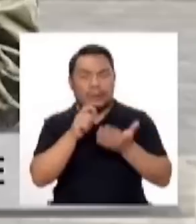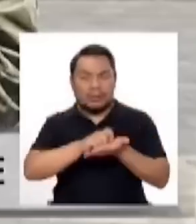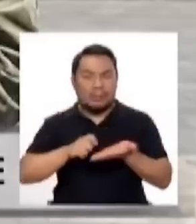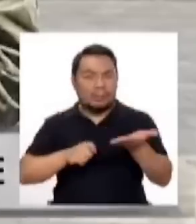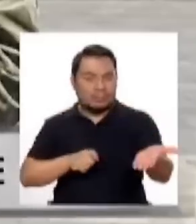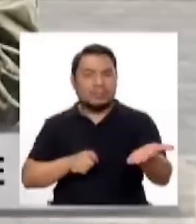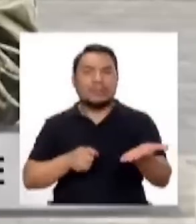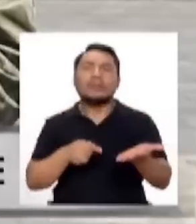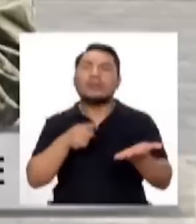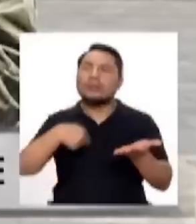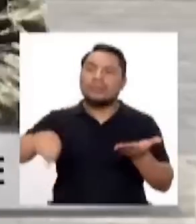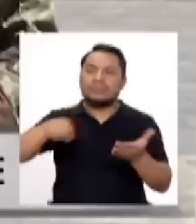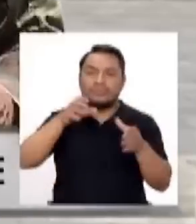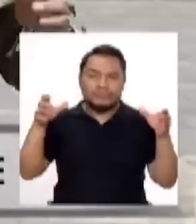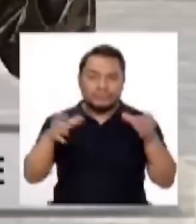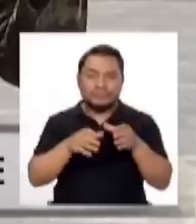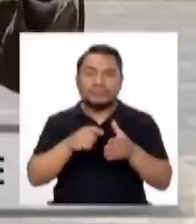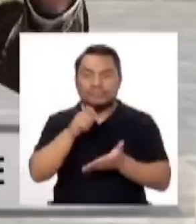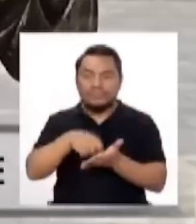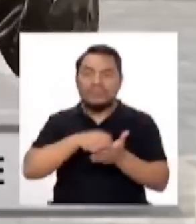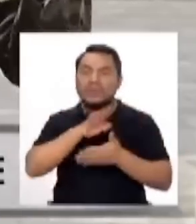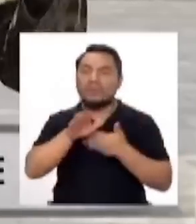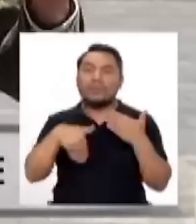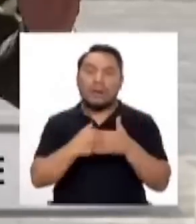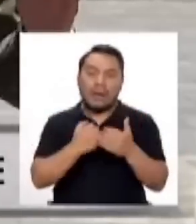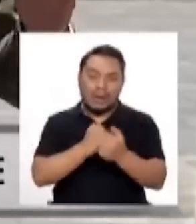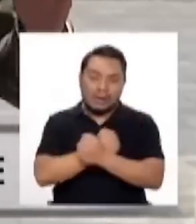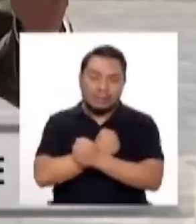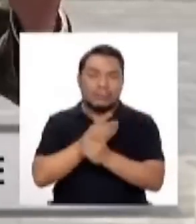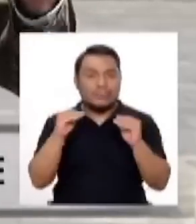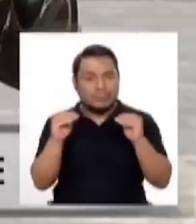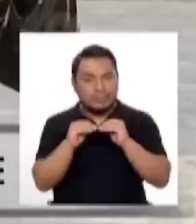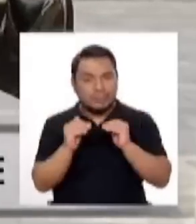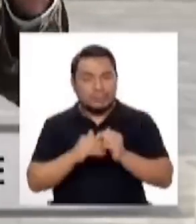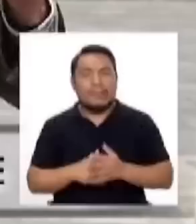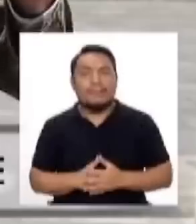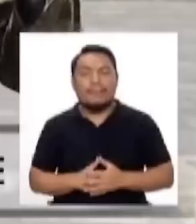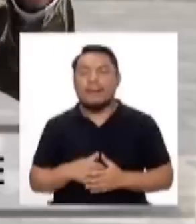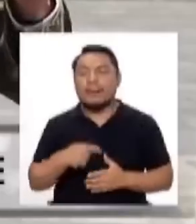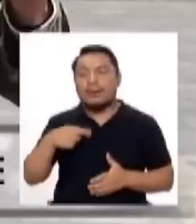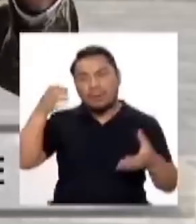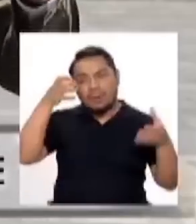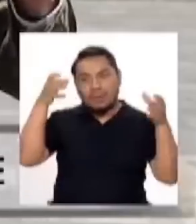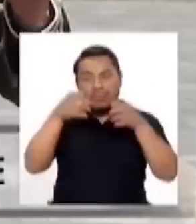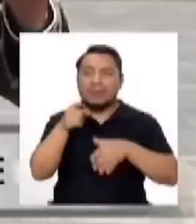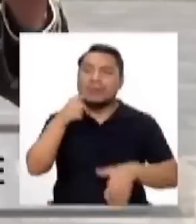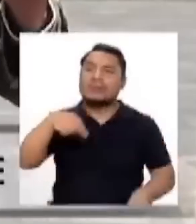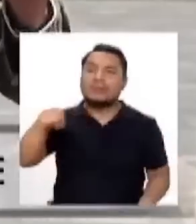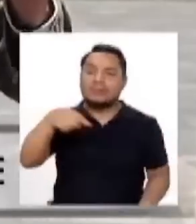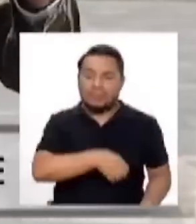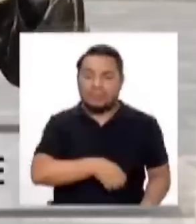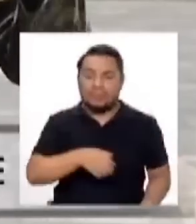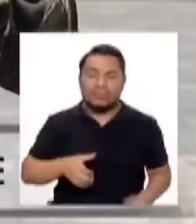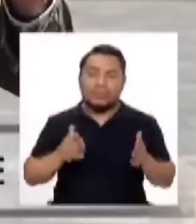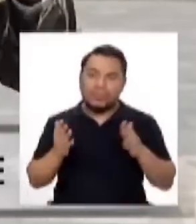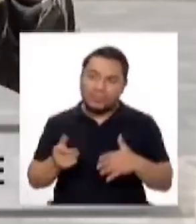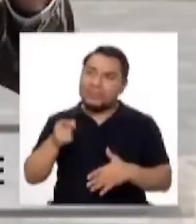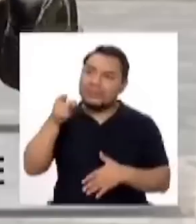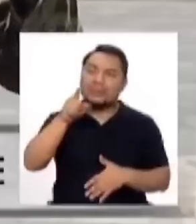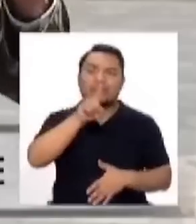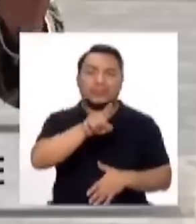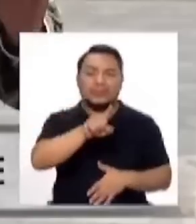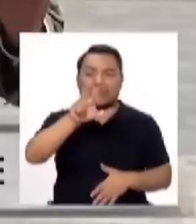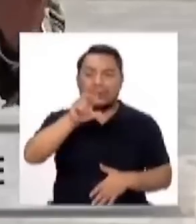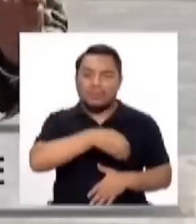Este documento debe ser suscrito por todos los que amamos la democracia. El Congreso, a los señores congresistas, a los